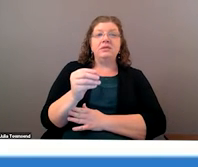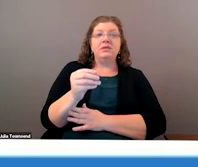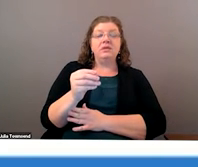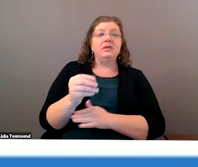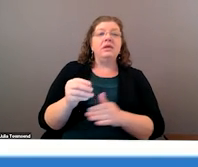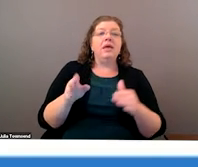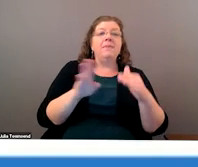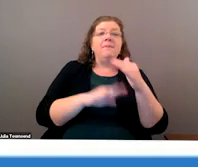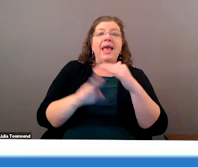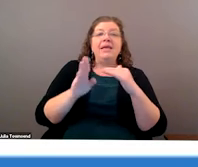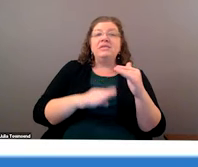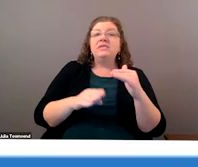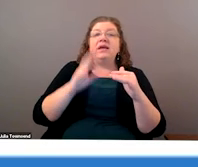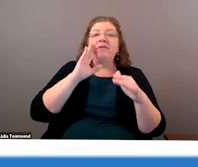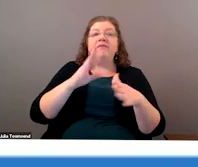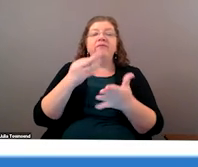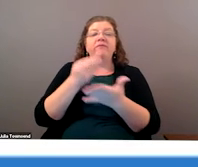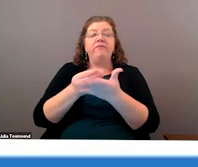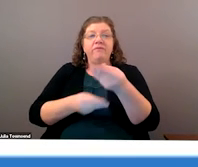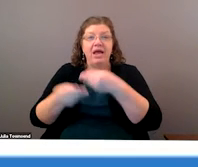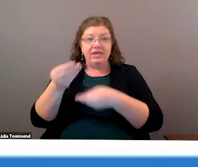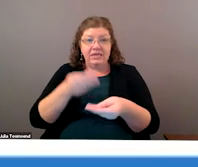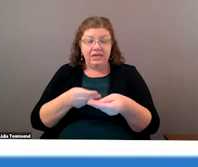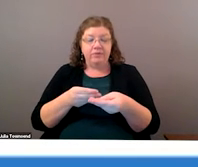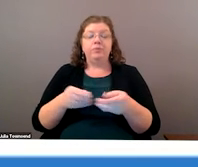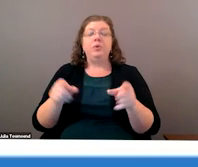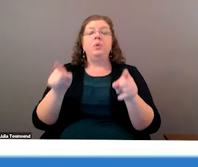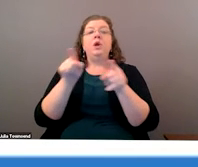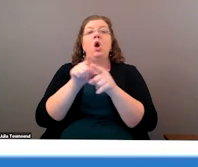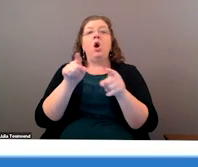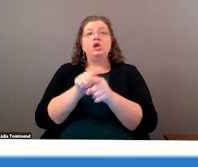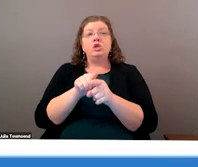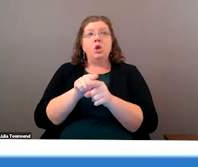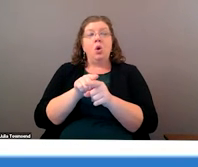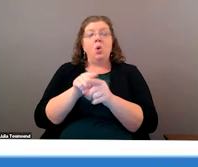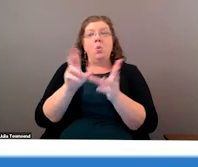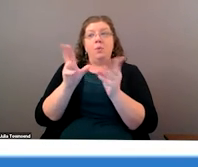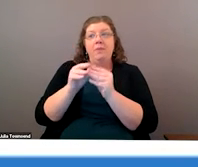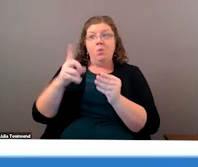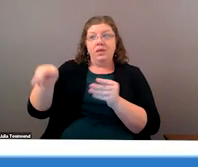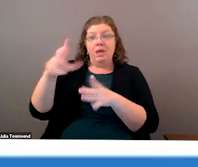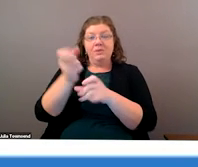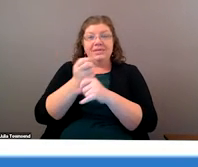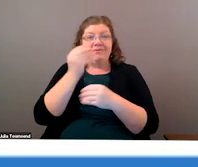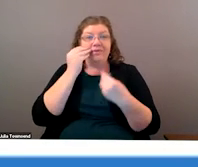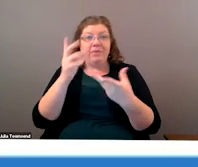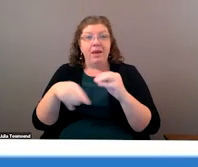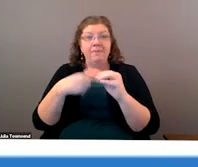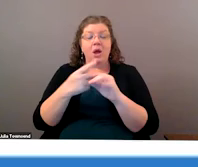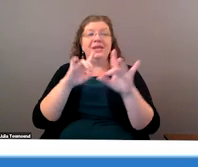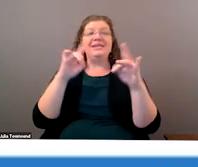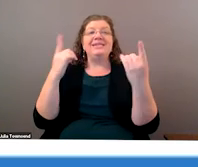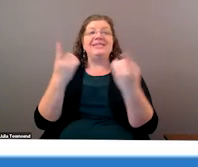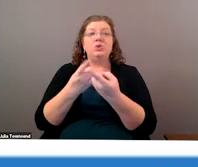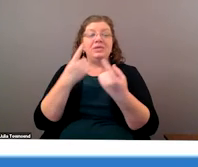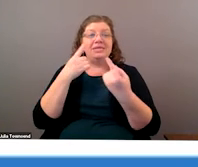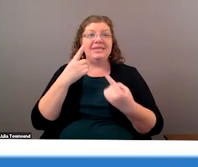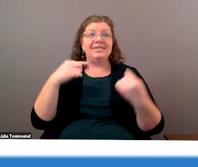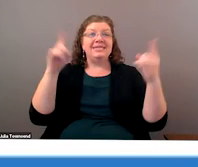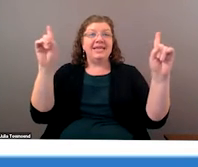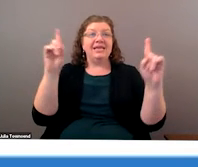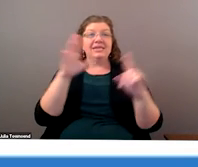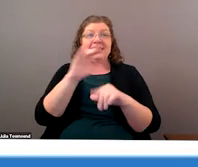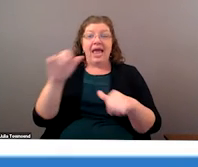los fondos de ayuda básica del distrito. Nos reunimos con ellos para recibir información acerca de los éxitos y de los retos de